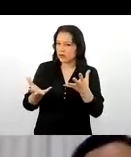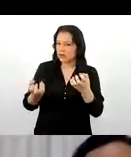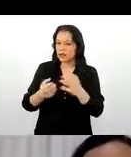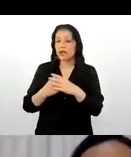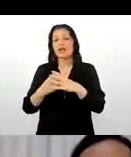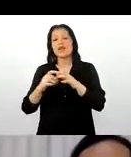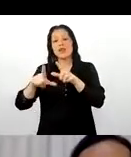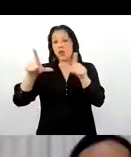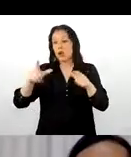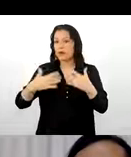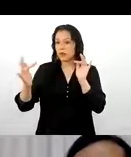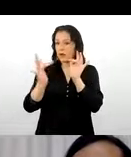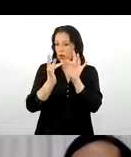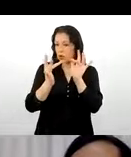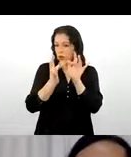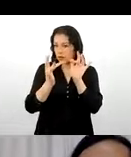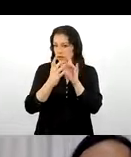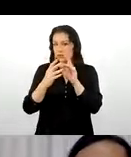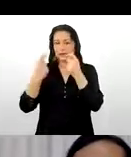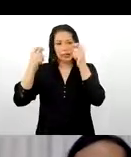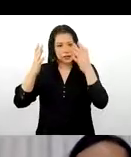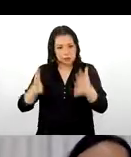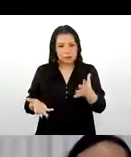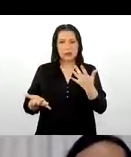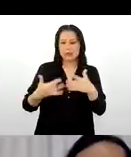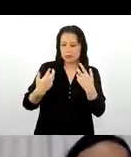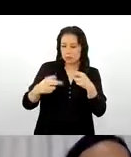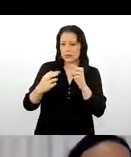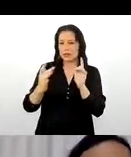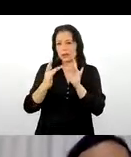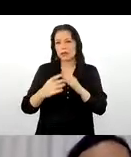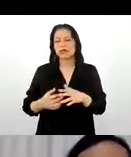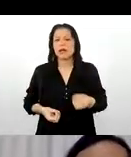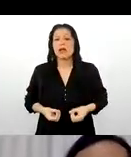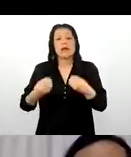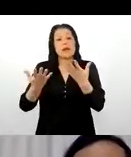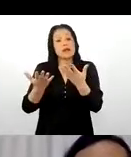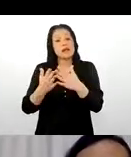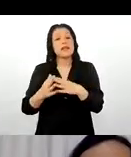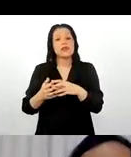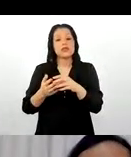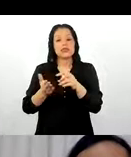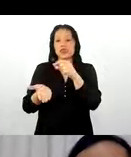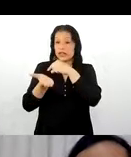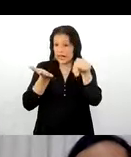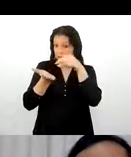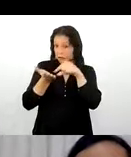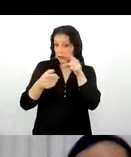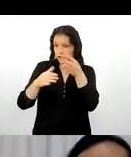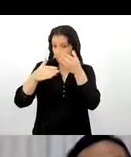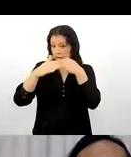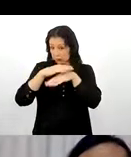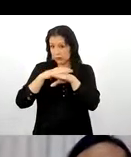conectarse y el turismo comunitario permite conectar, ¿no? Aquí dejamos los links para que puedan ustedes